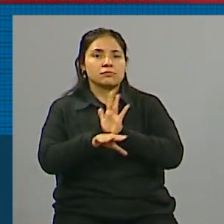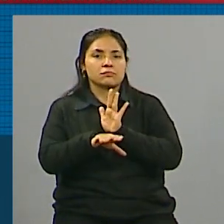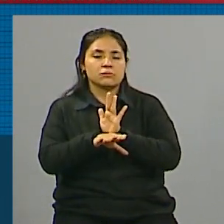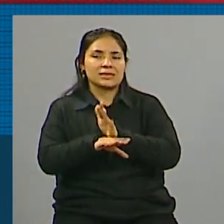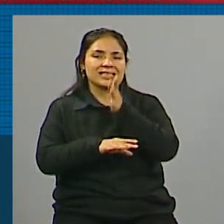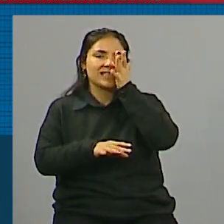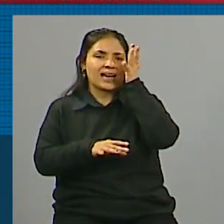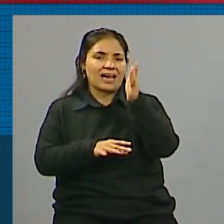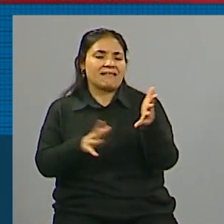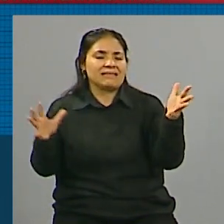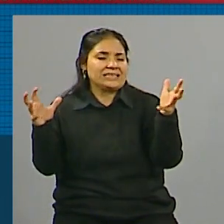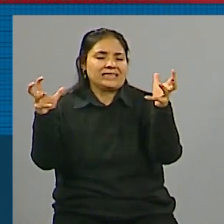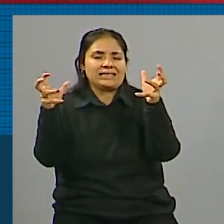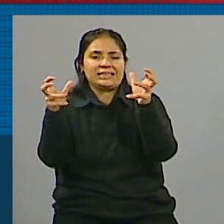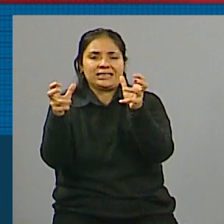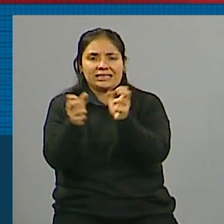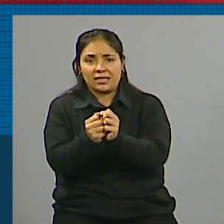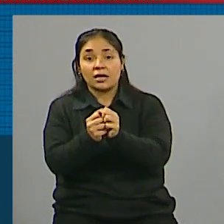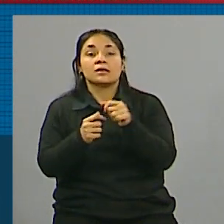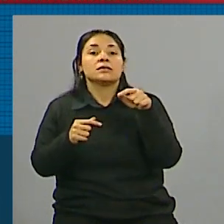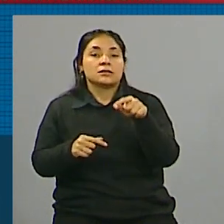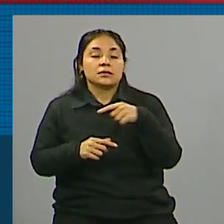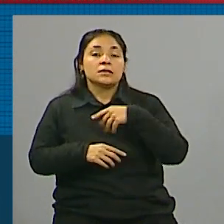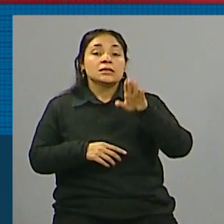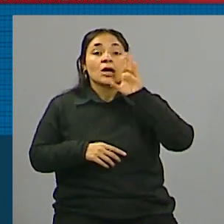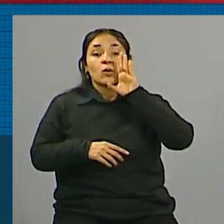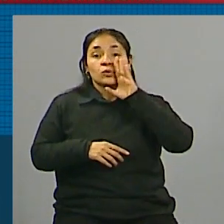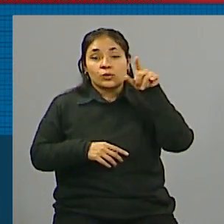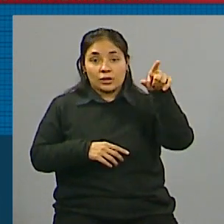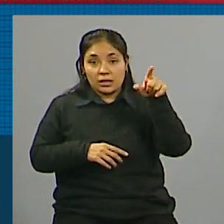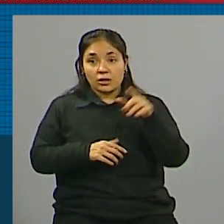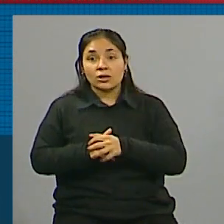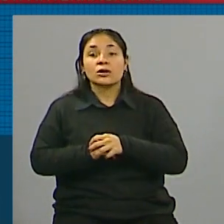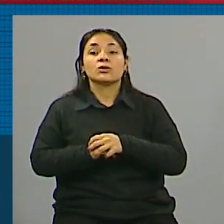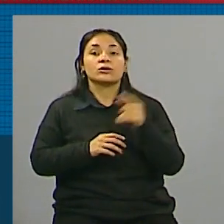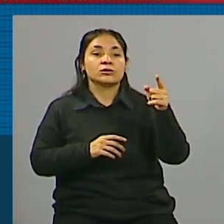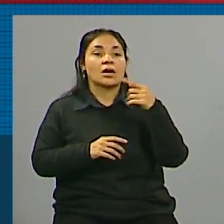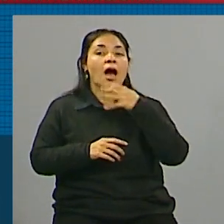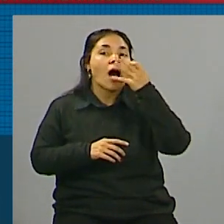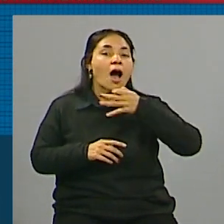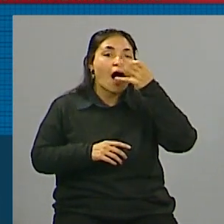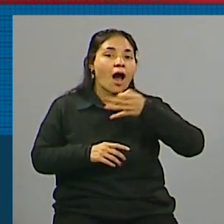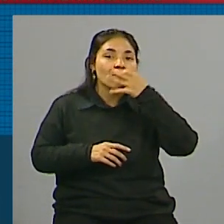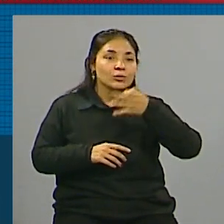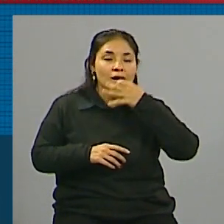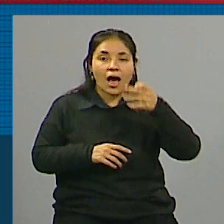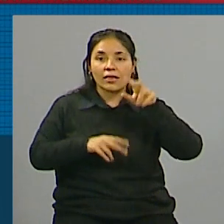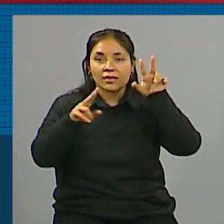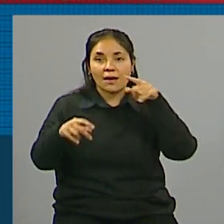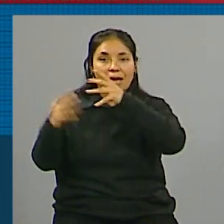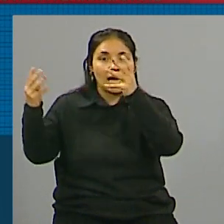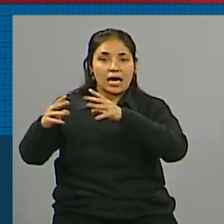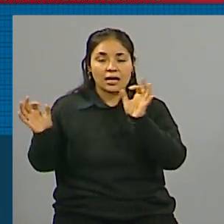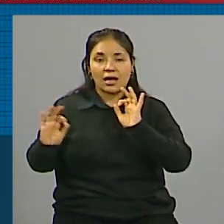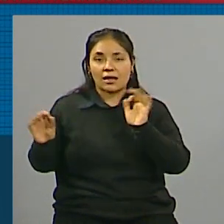absolutamente dañinas. Es ahí donde también hay que ver que en Estados Unidos no se produzca una utilización discursiva de este conflicto que pueda